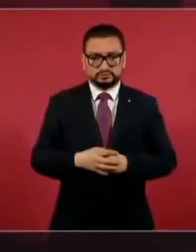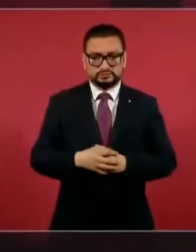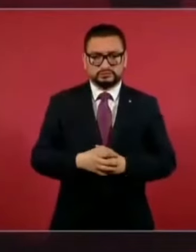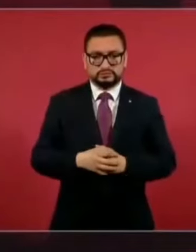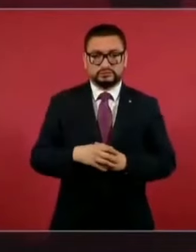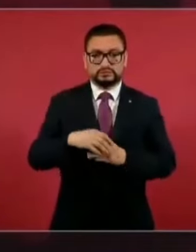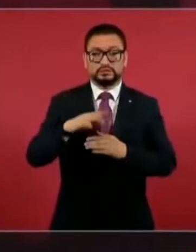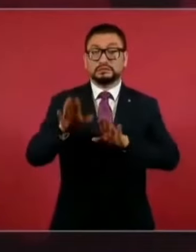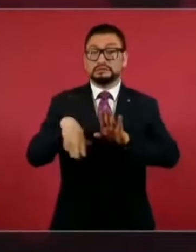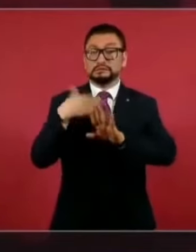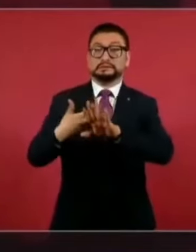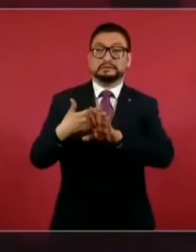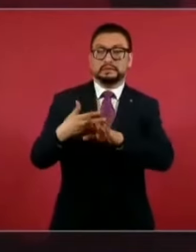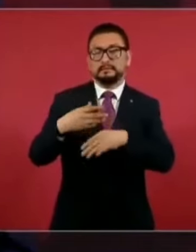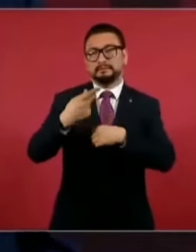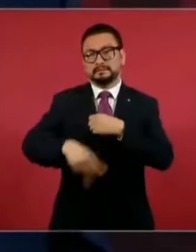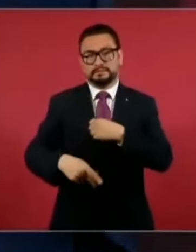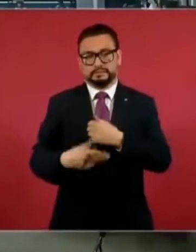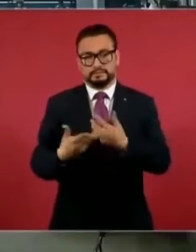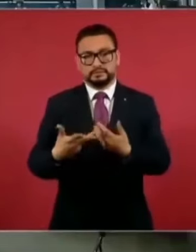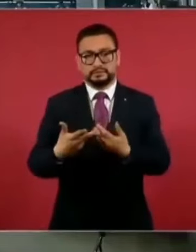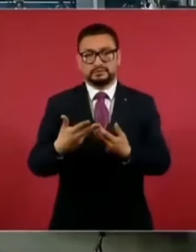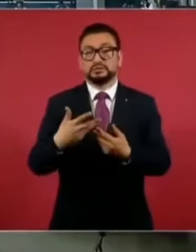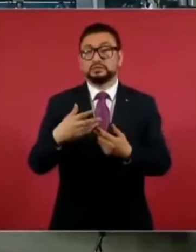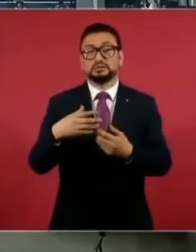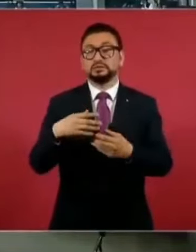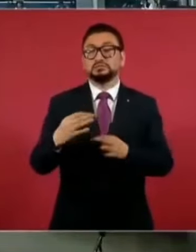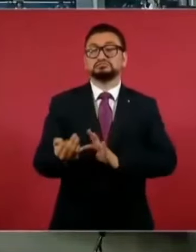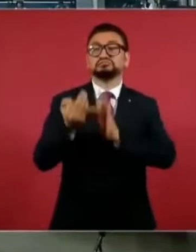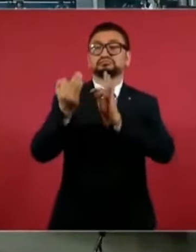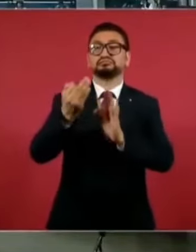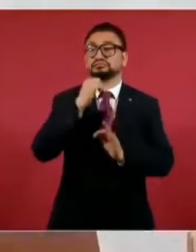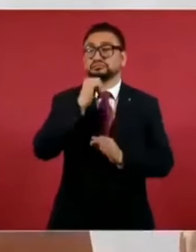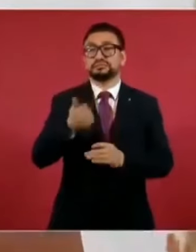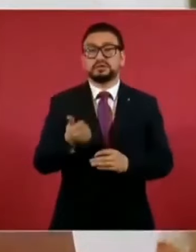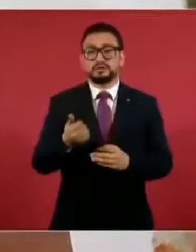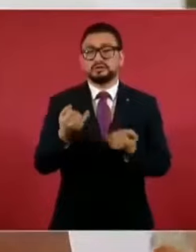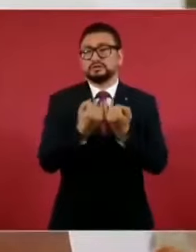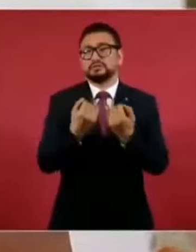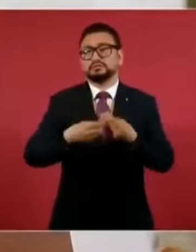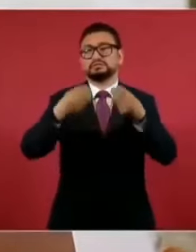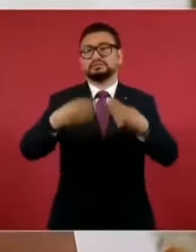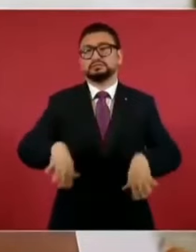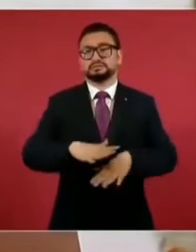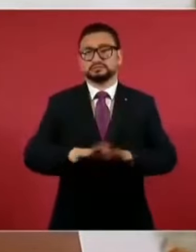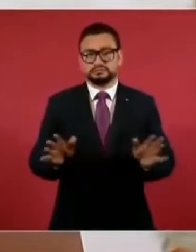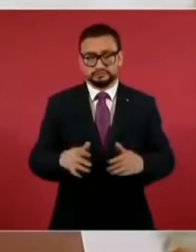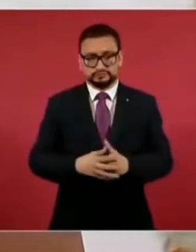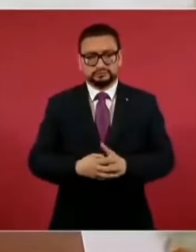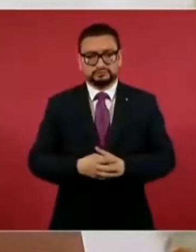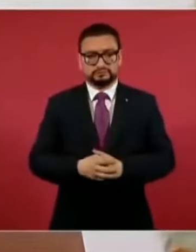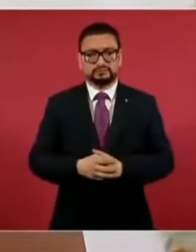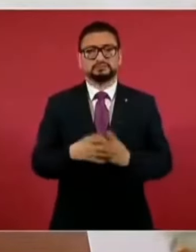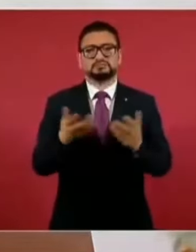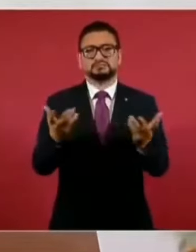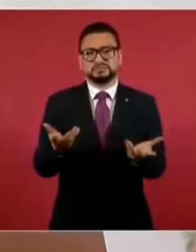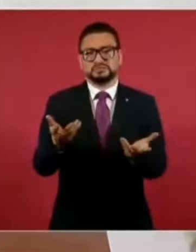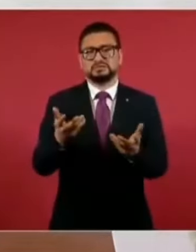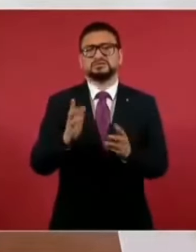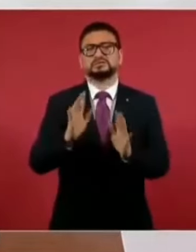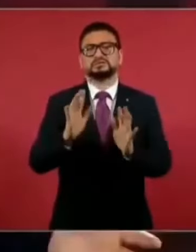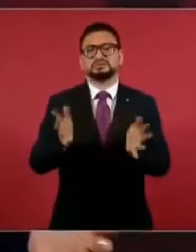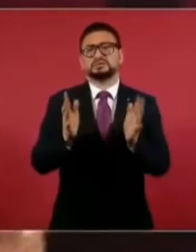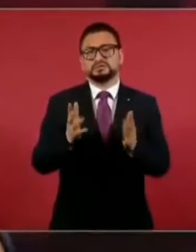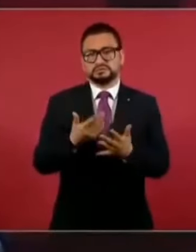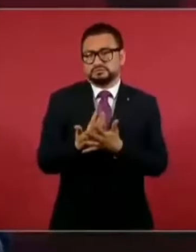si le ensartas, pierdes. Y si no le ensartas, perdiste. Entonces, nada más les